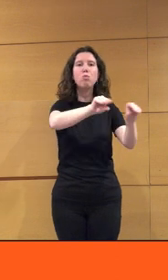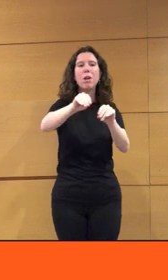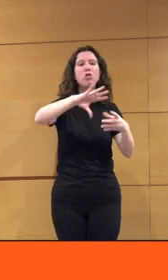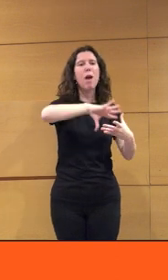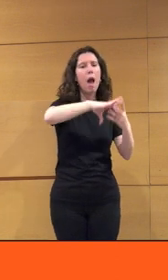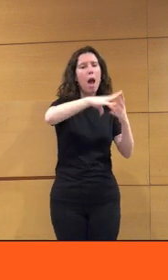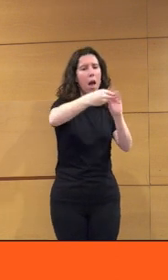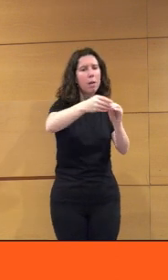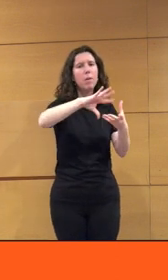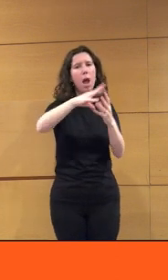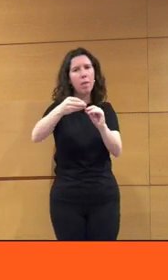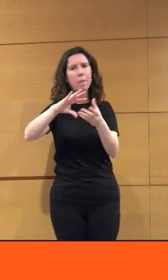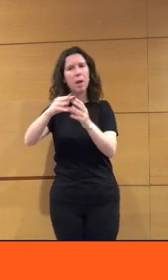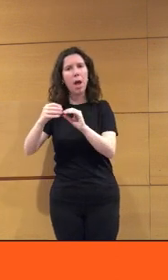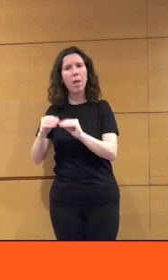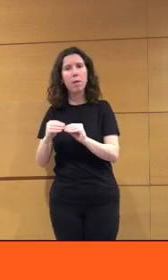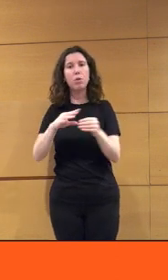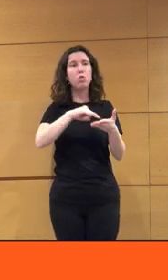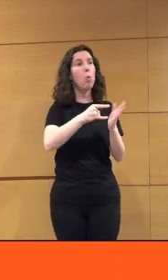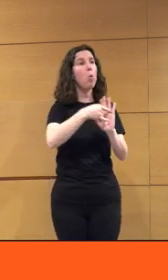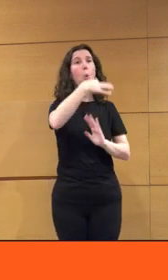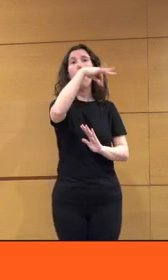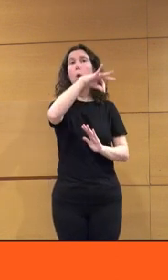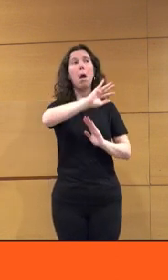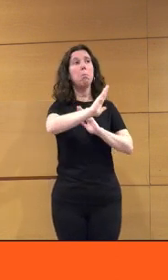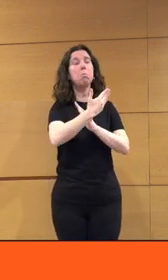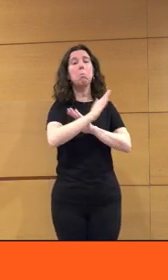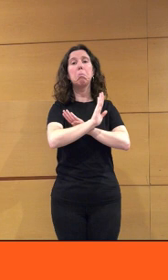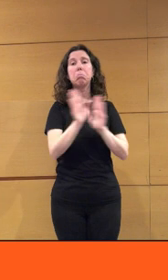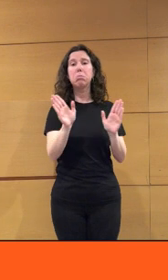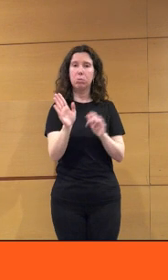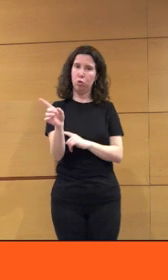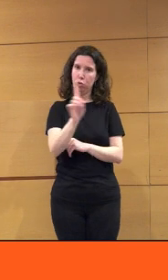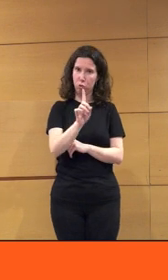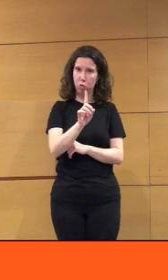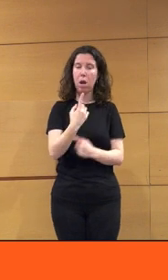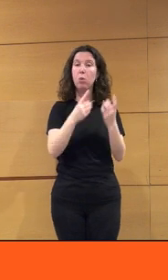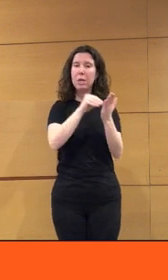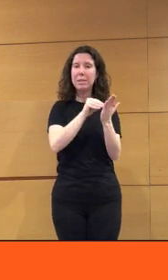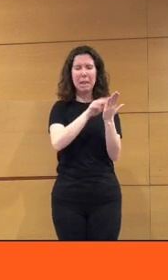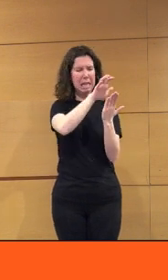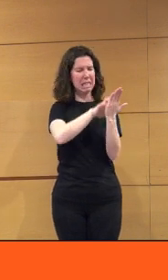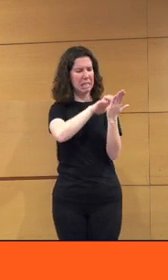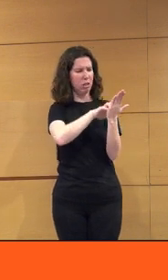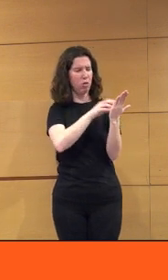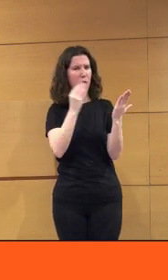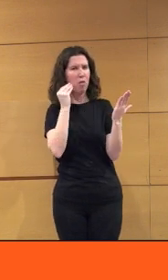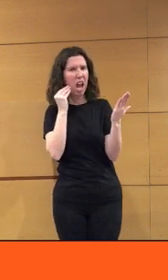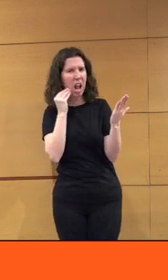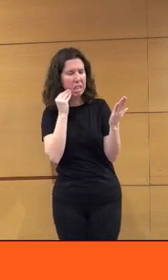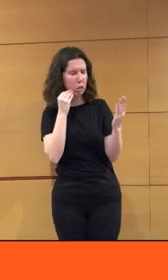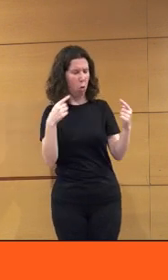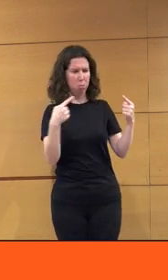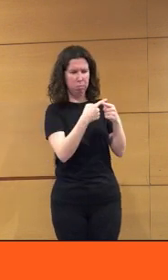Estas soluciones enlatadas no producen textos que a veces son muy controvertidos, falsos y